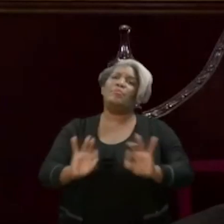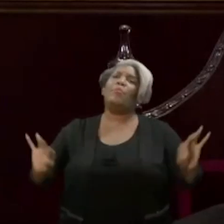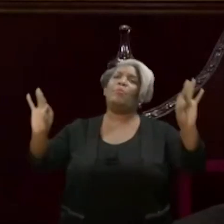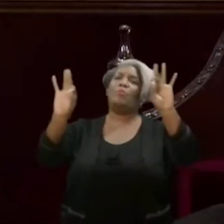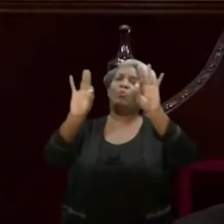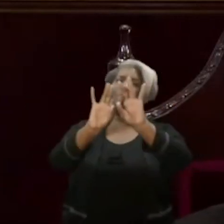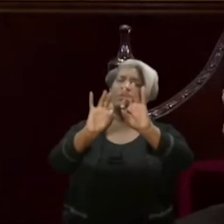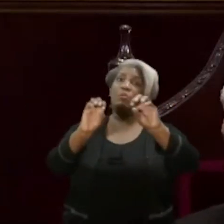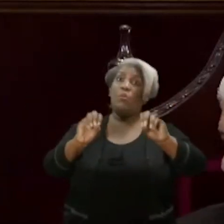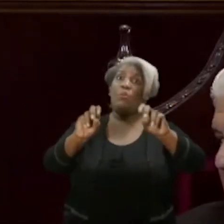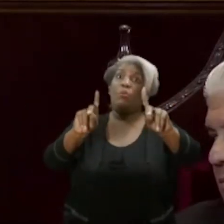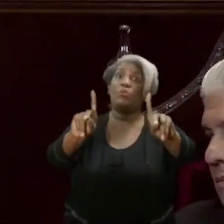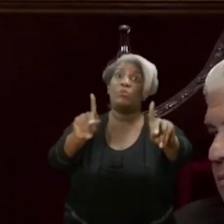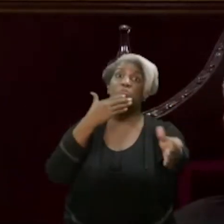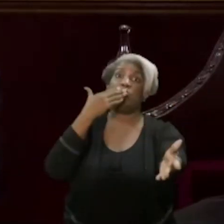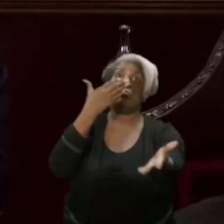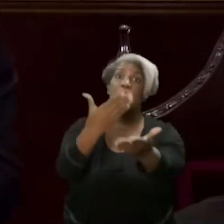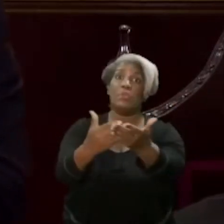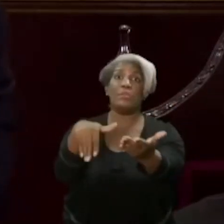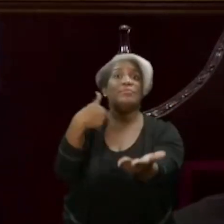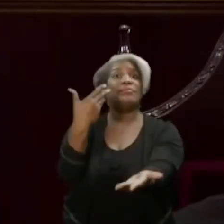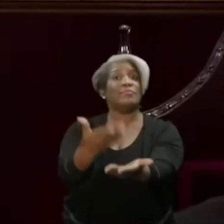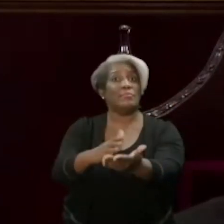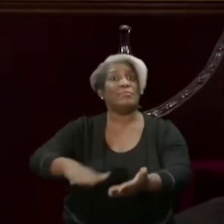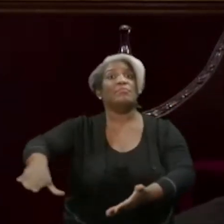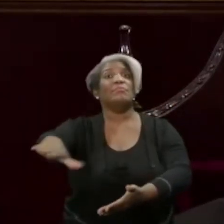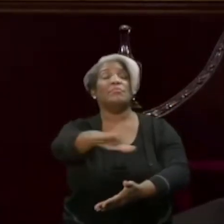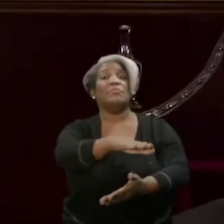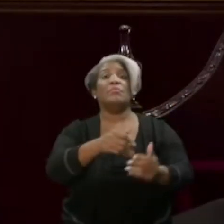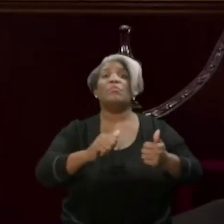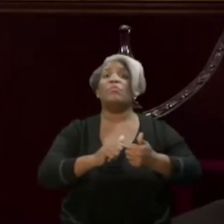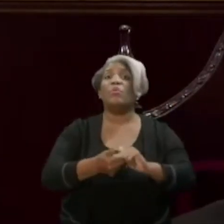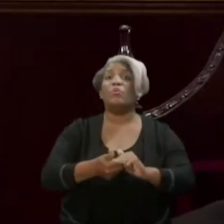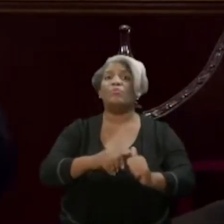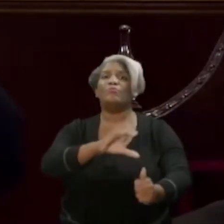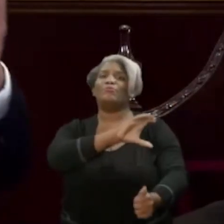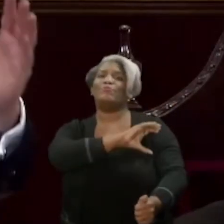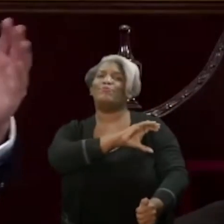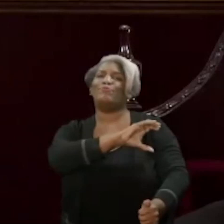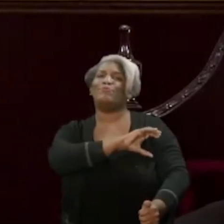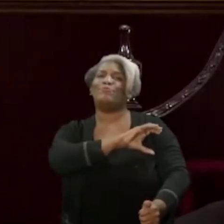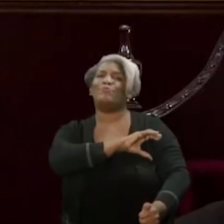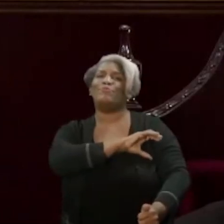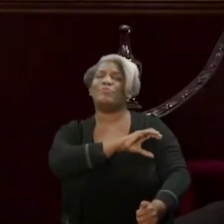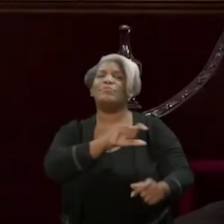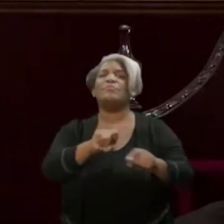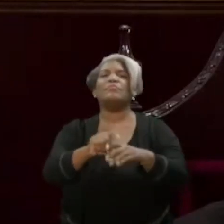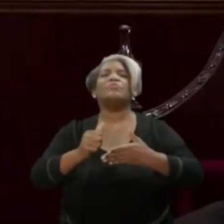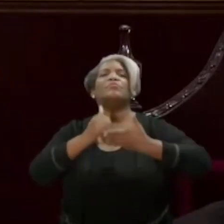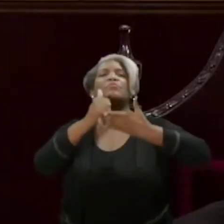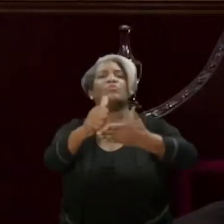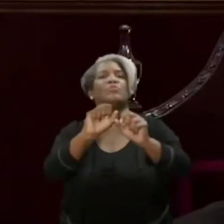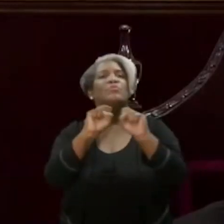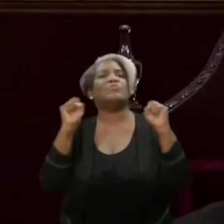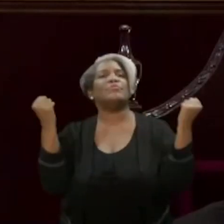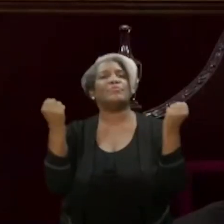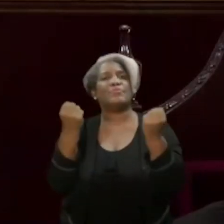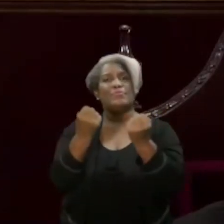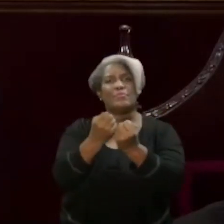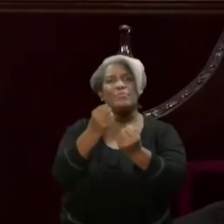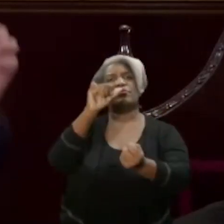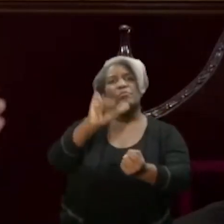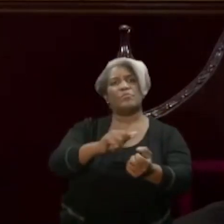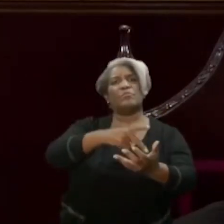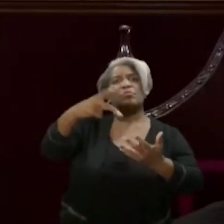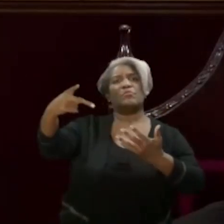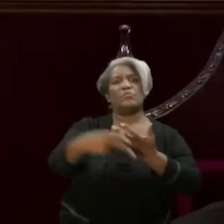oportunidades. Contundencia policial e intervención social. Así actuamos. Y por eso creamos la